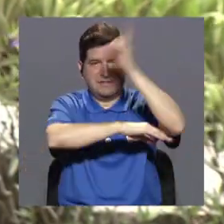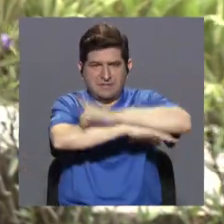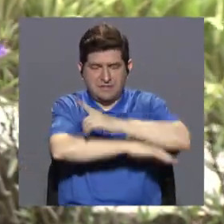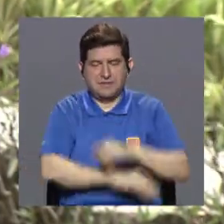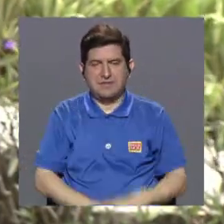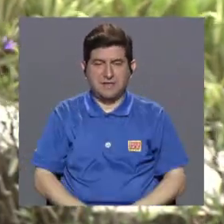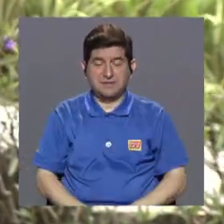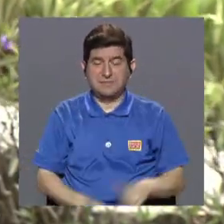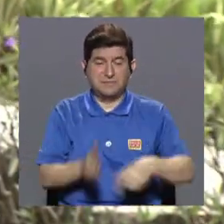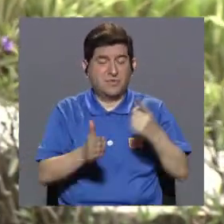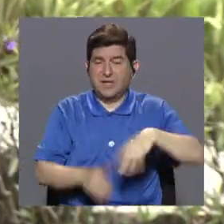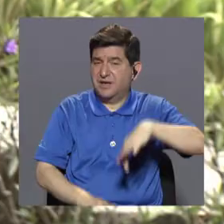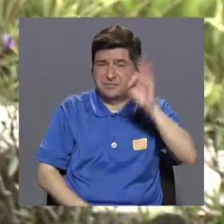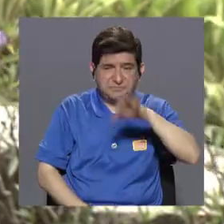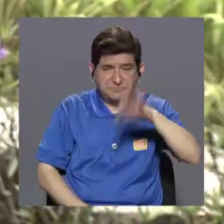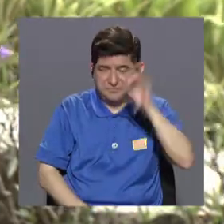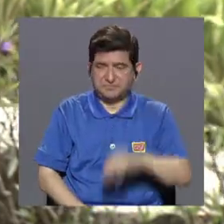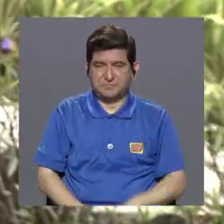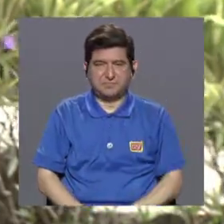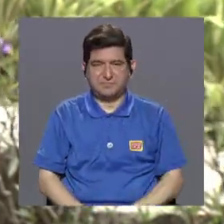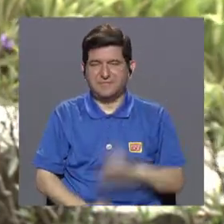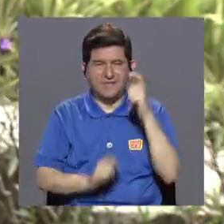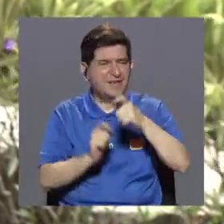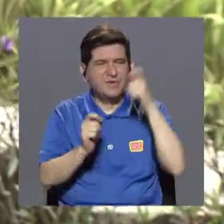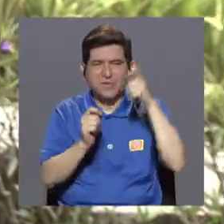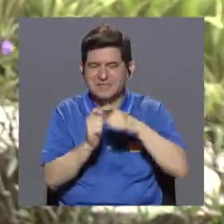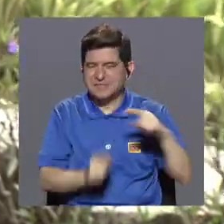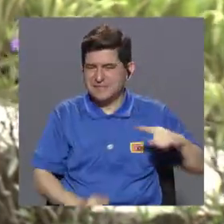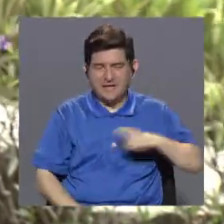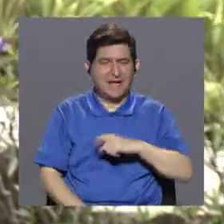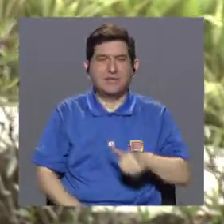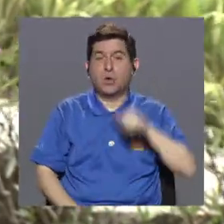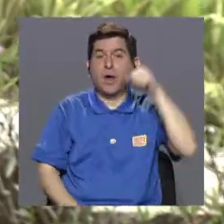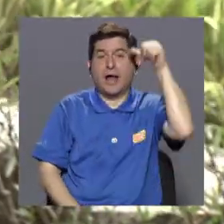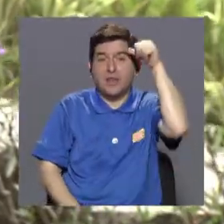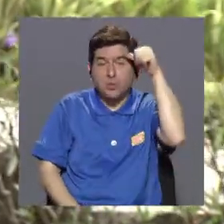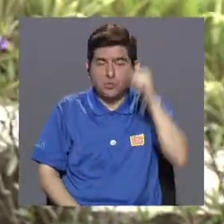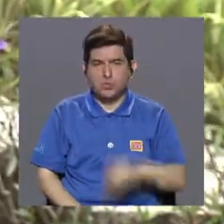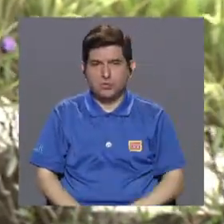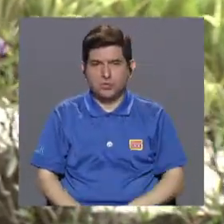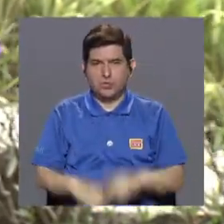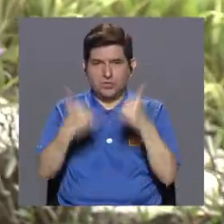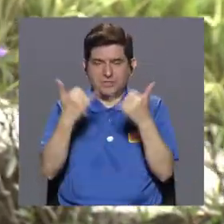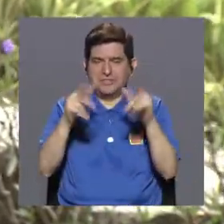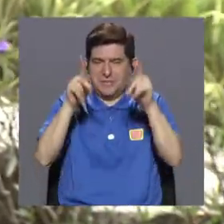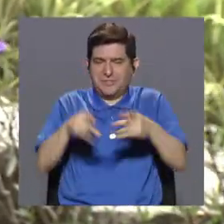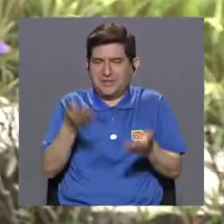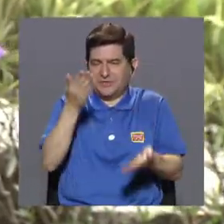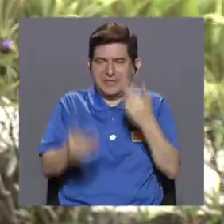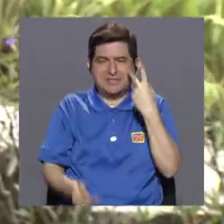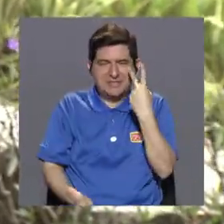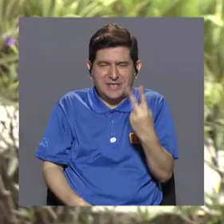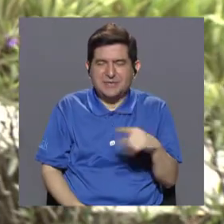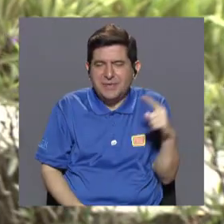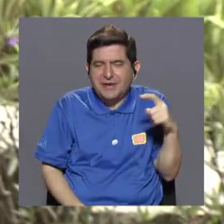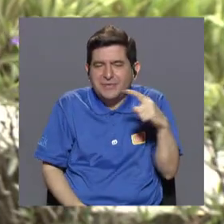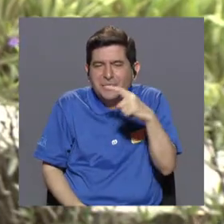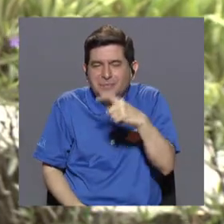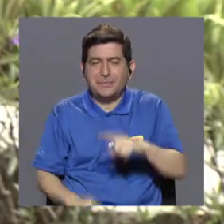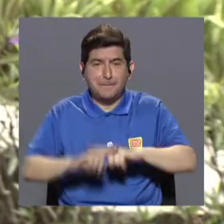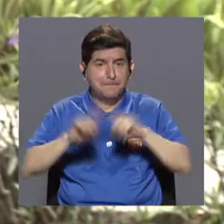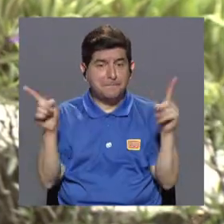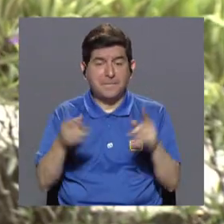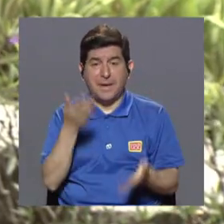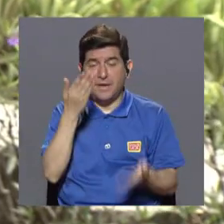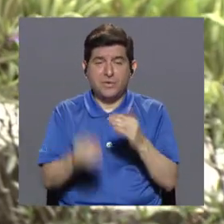veces no se encuentra exactamente el parásito adulto, que es como la lombricilla que la gente ve, ¿verdad?, o llama, sino que